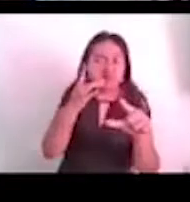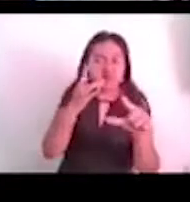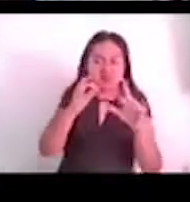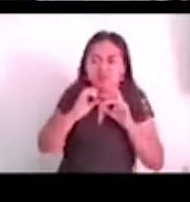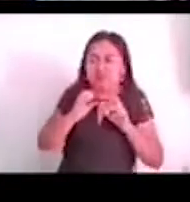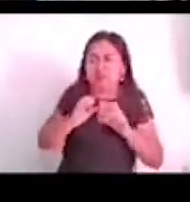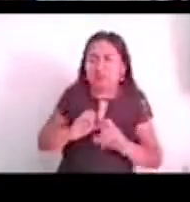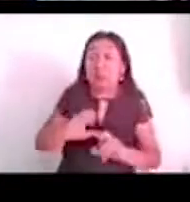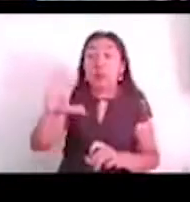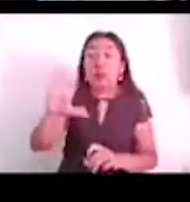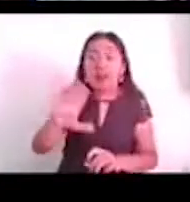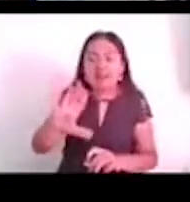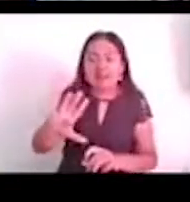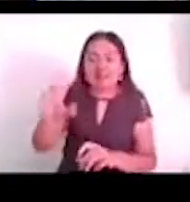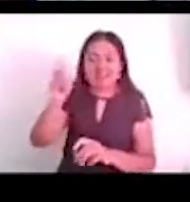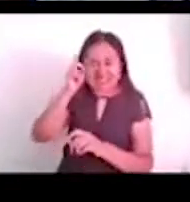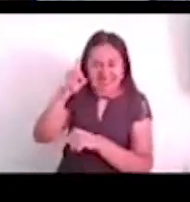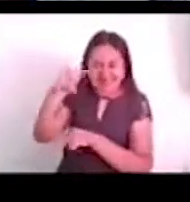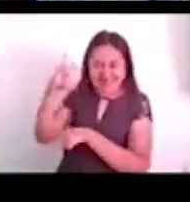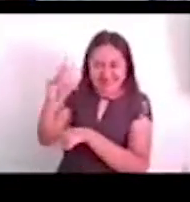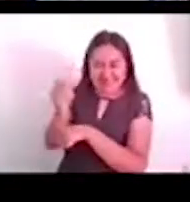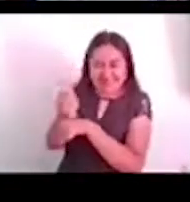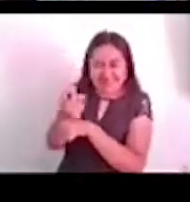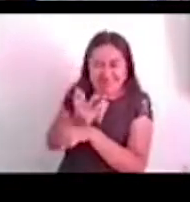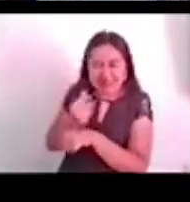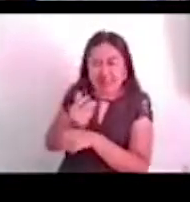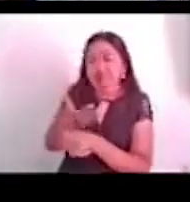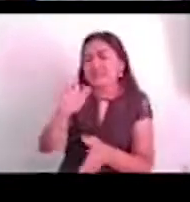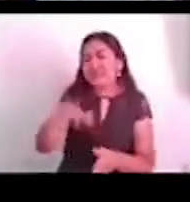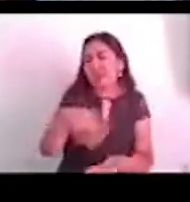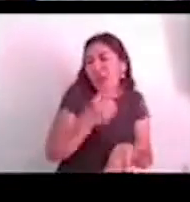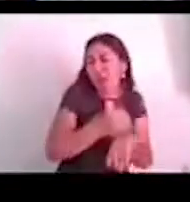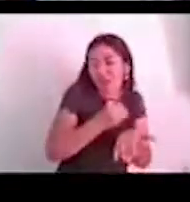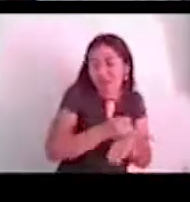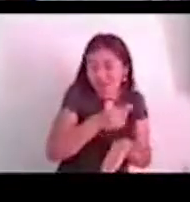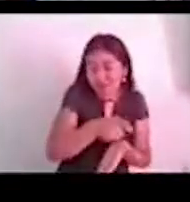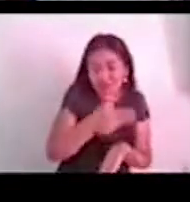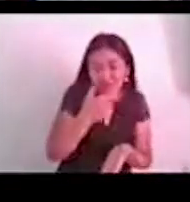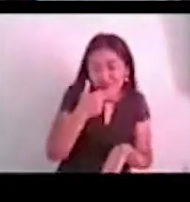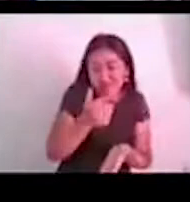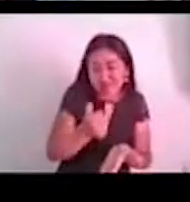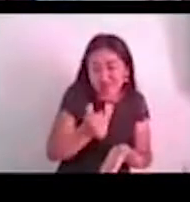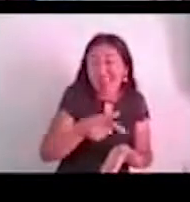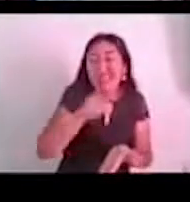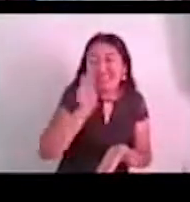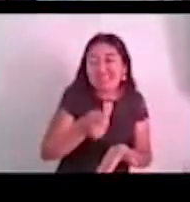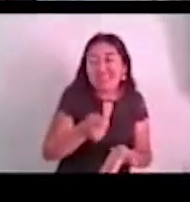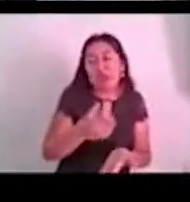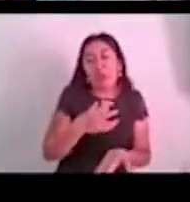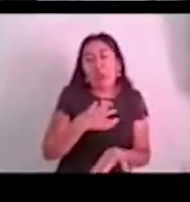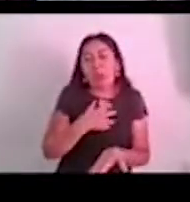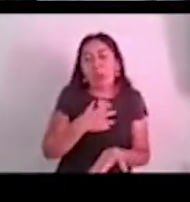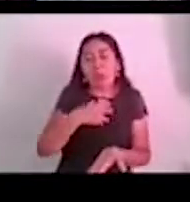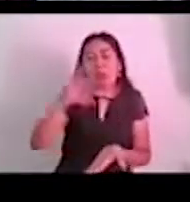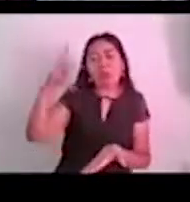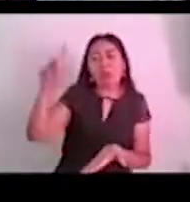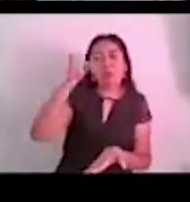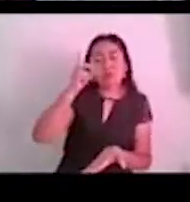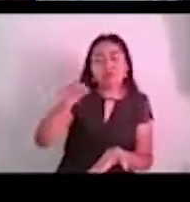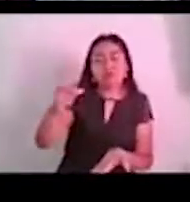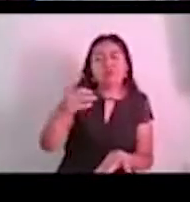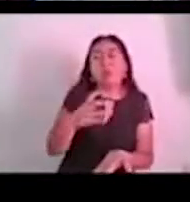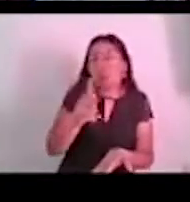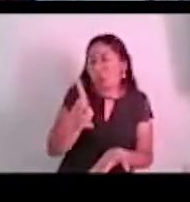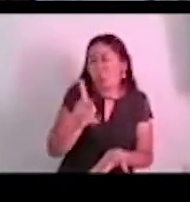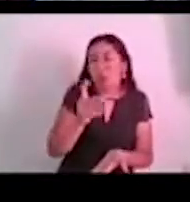casi nada. Sí, el oro no valía, se le dice Teocuitlat, excremento de Dios, y la plata Teocuitlacíhuatl,